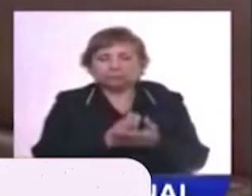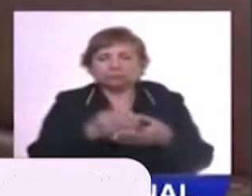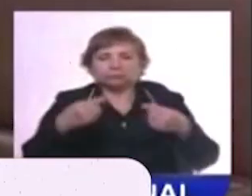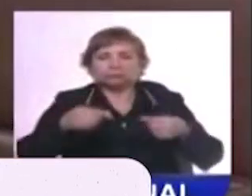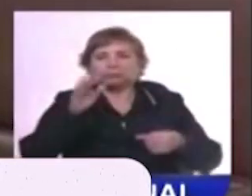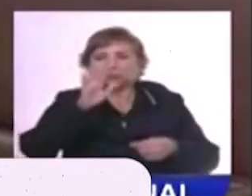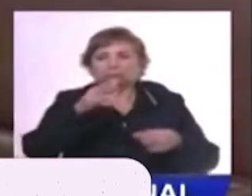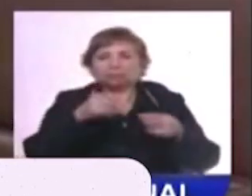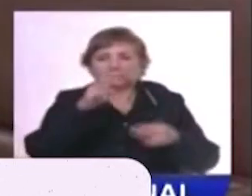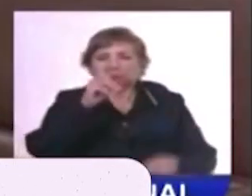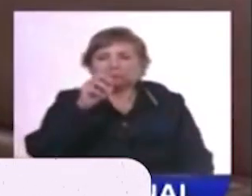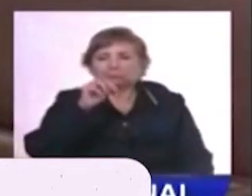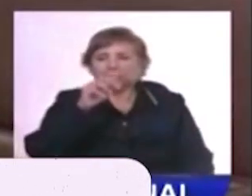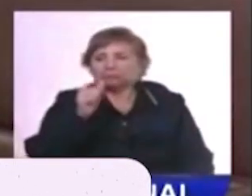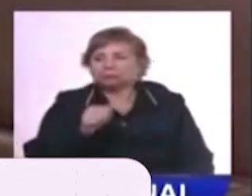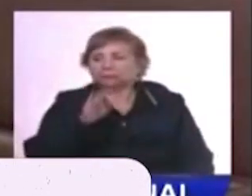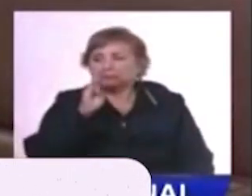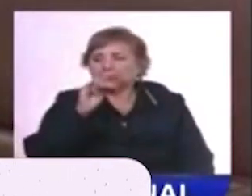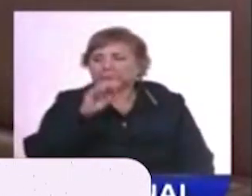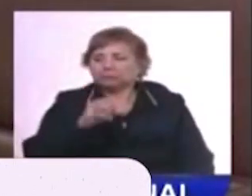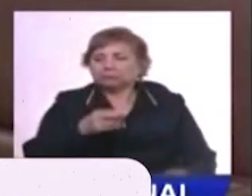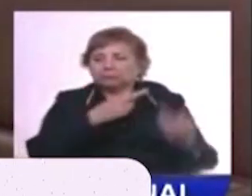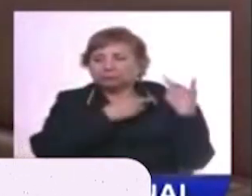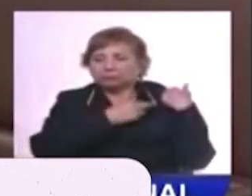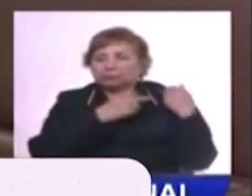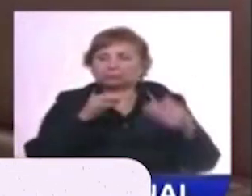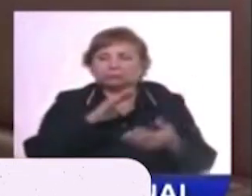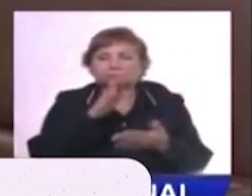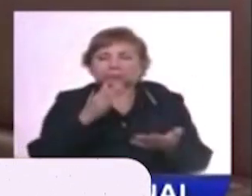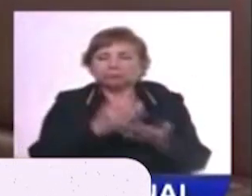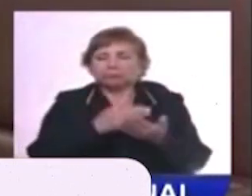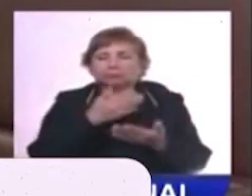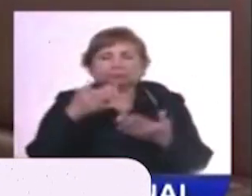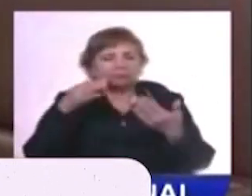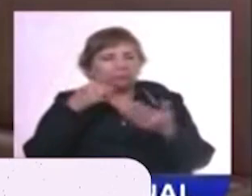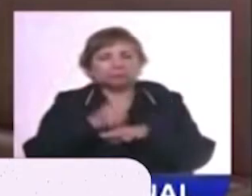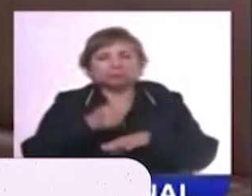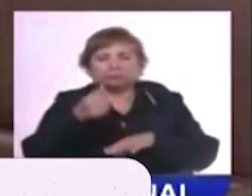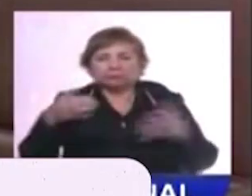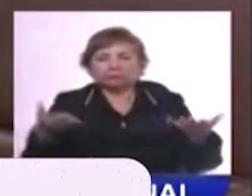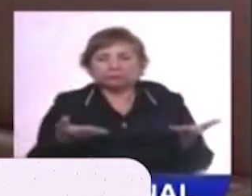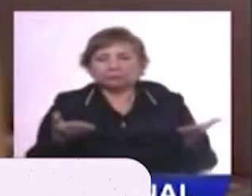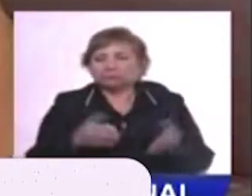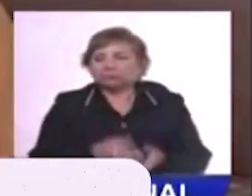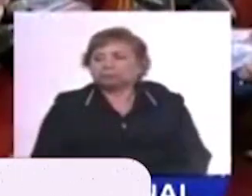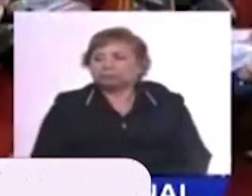nombre Dina Boluarte, responsable de las muertes y de toda esta grave situación en la que nos encontramos.